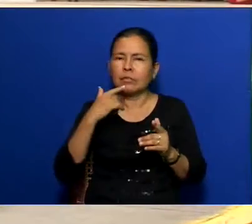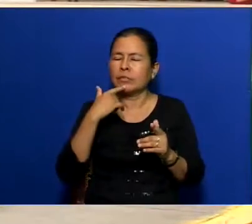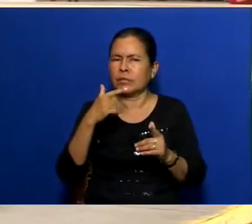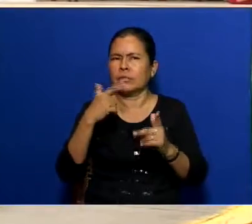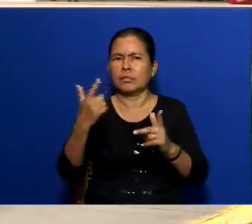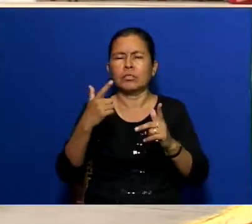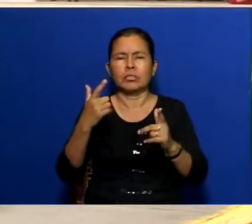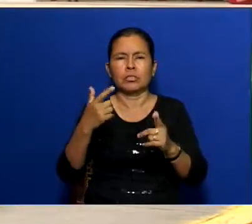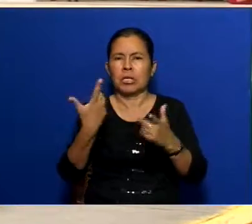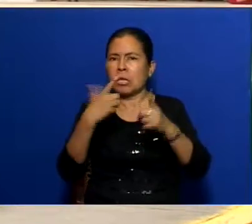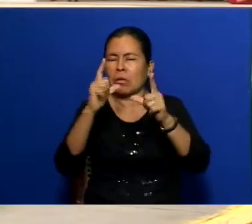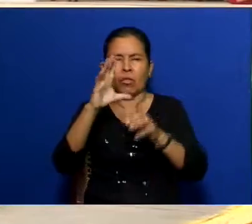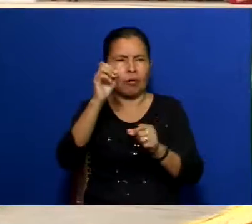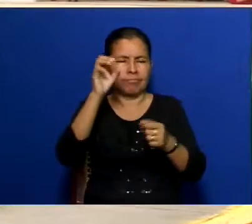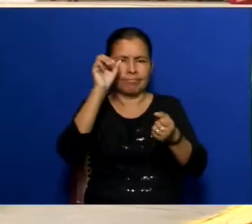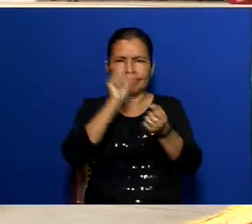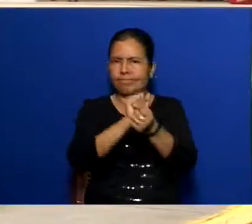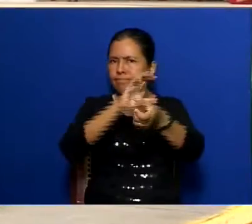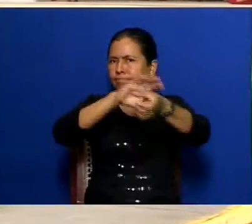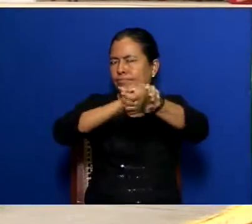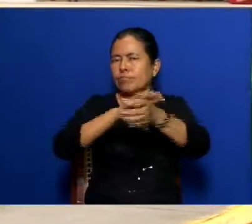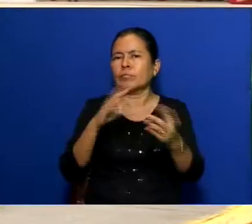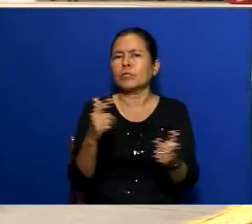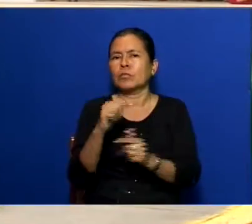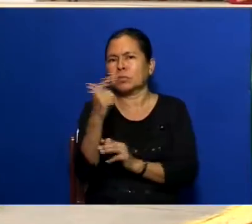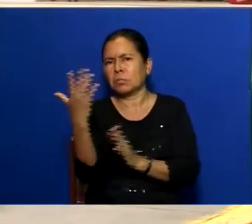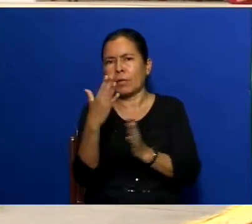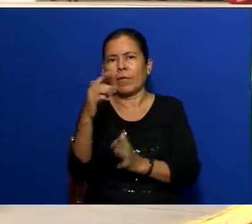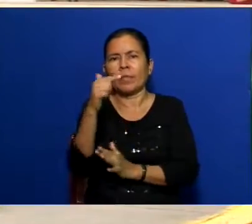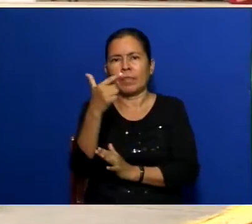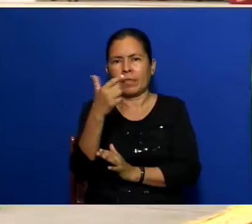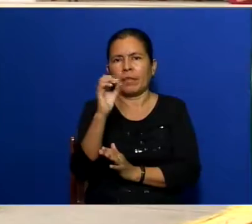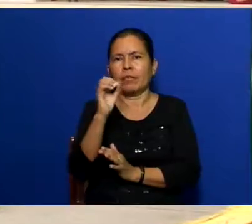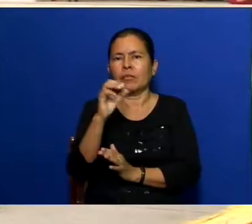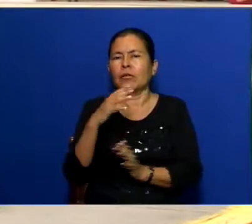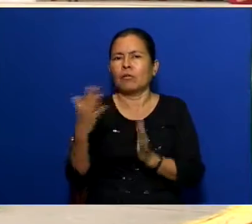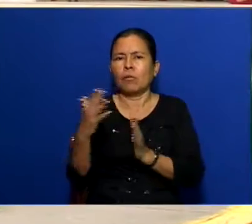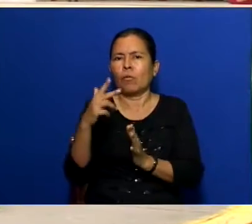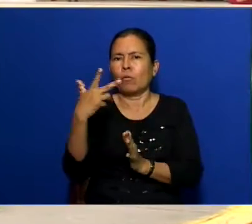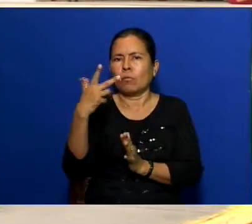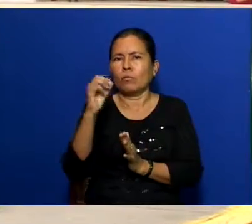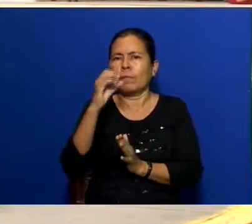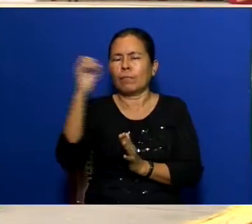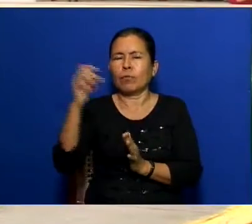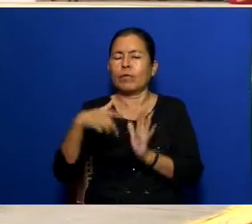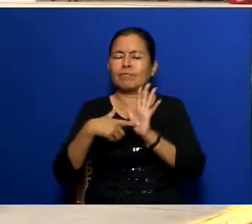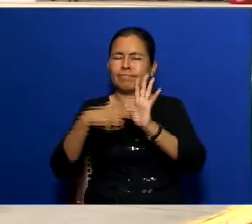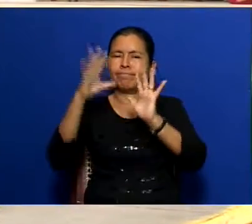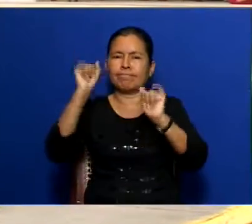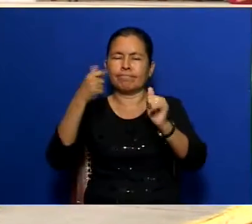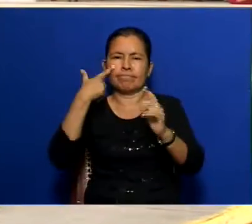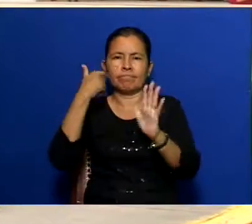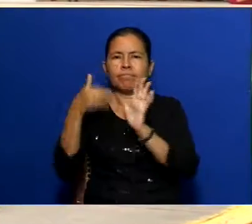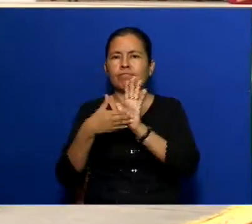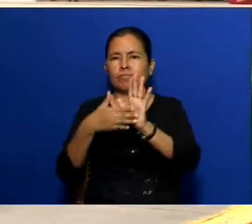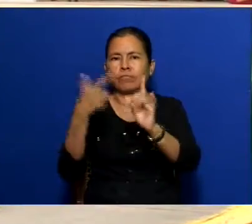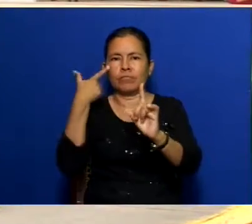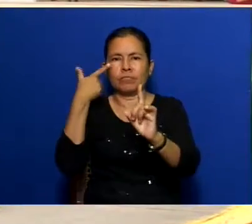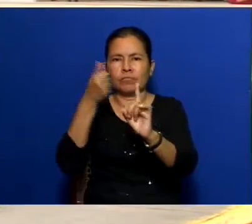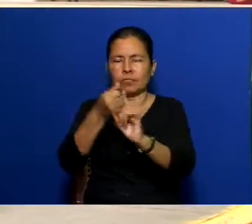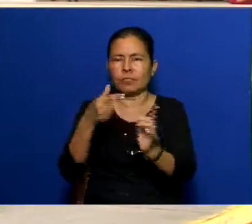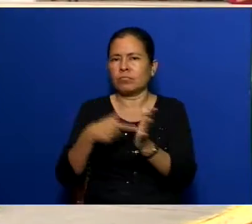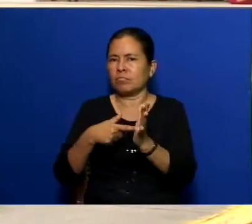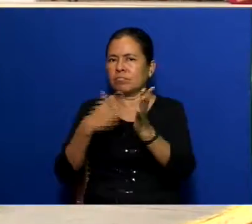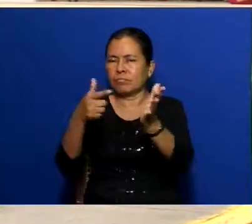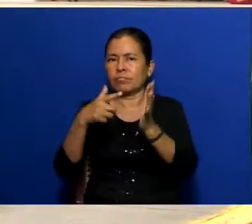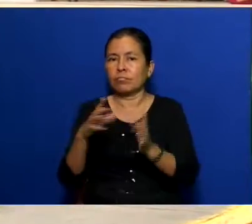podemos ofrecer entre un 70% y un 80% de prueba en la investigación de estos delitos, lo cual significa que la